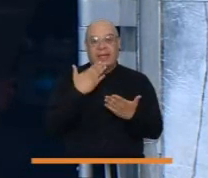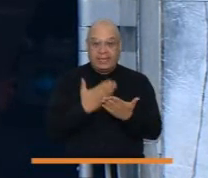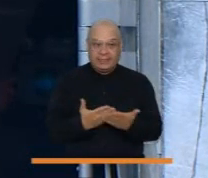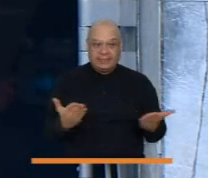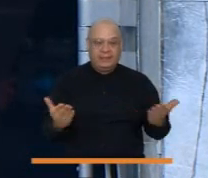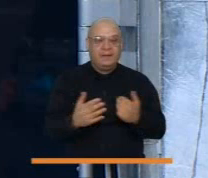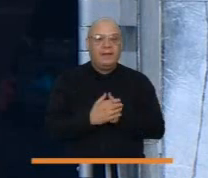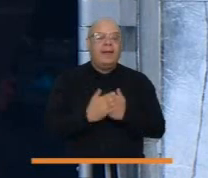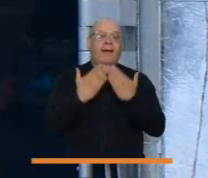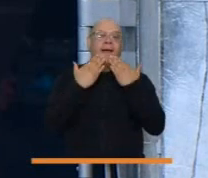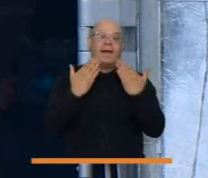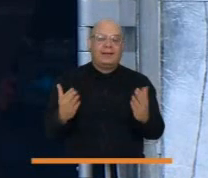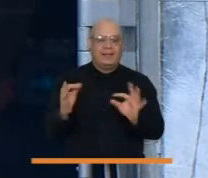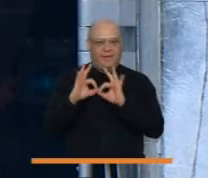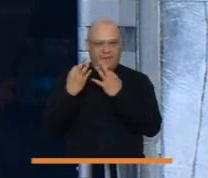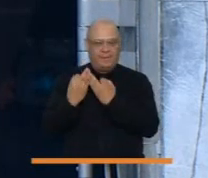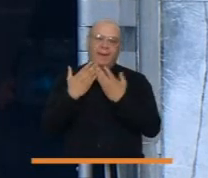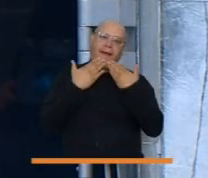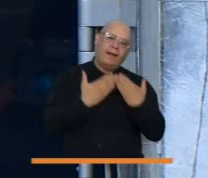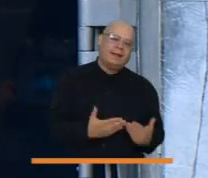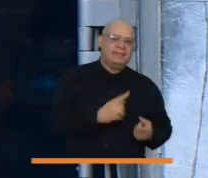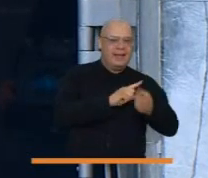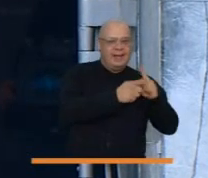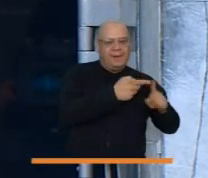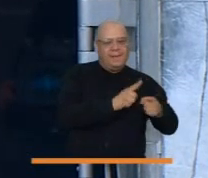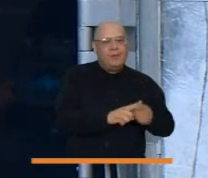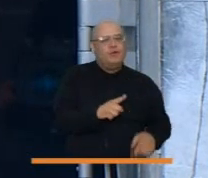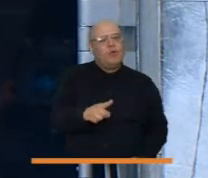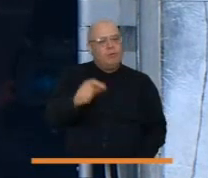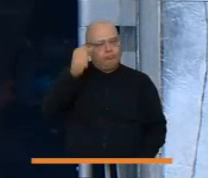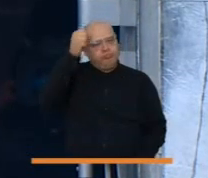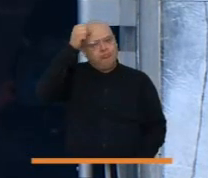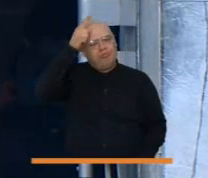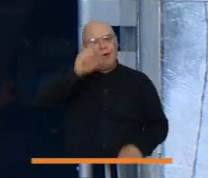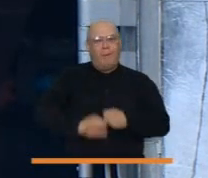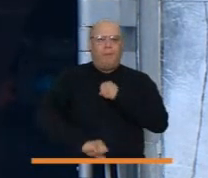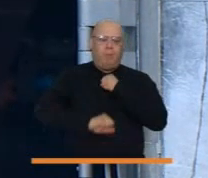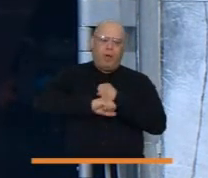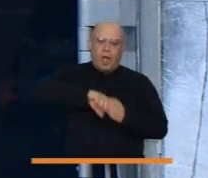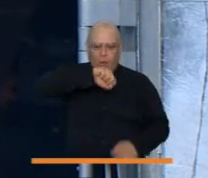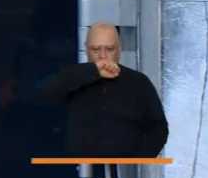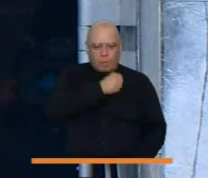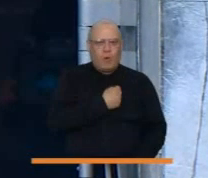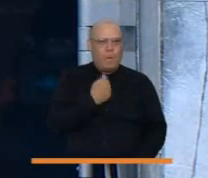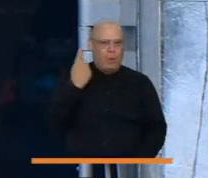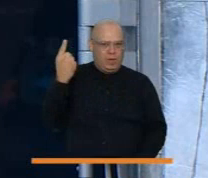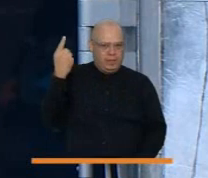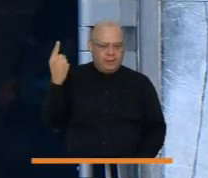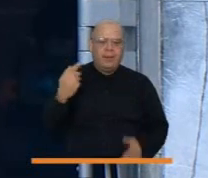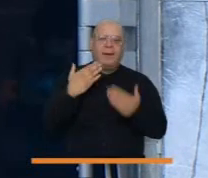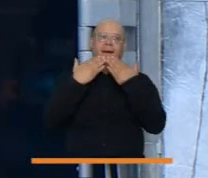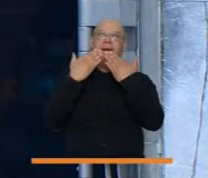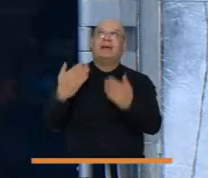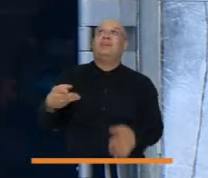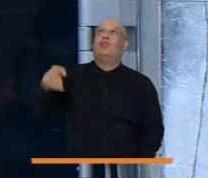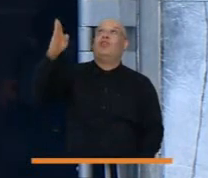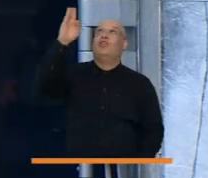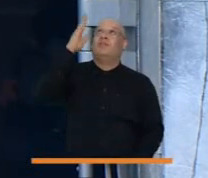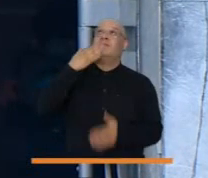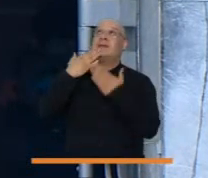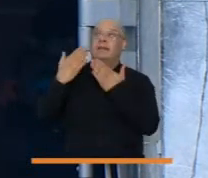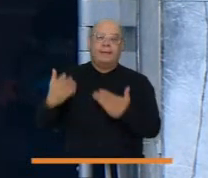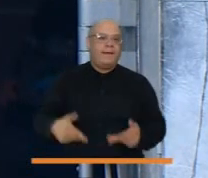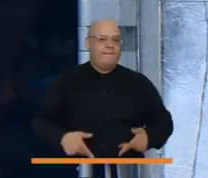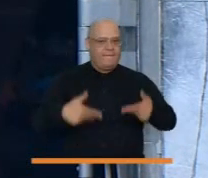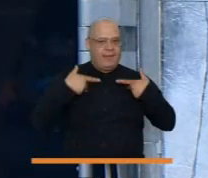Gratitud a nuestras familias, a nuestros amigos, por entender y apoyar nuestra vocación. Gratitud con Dios y con la vida